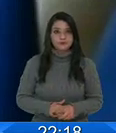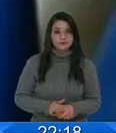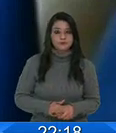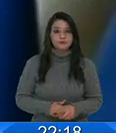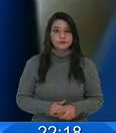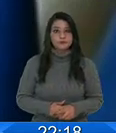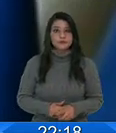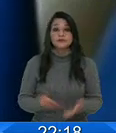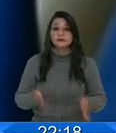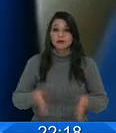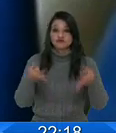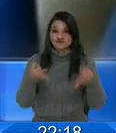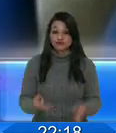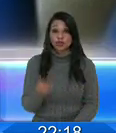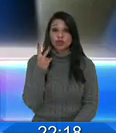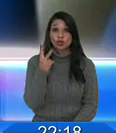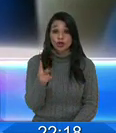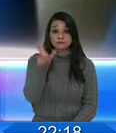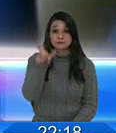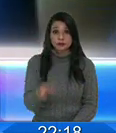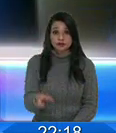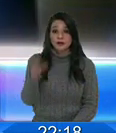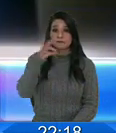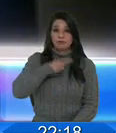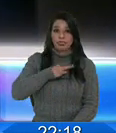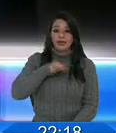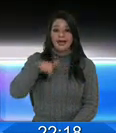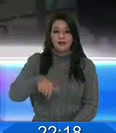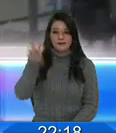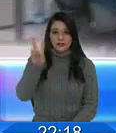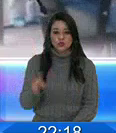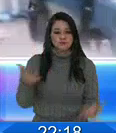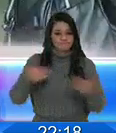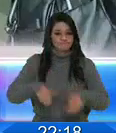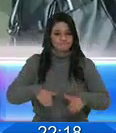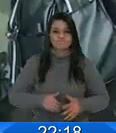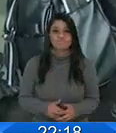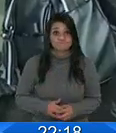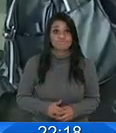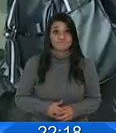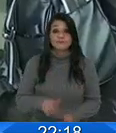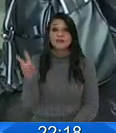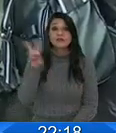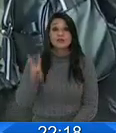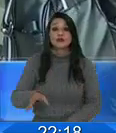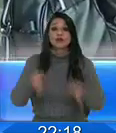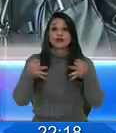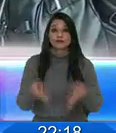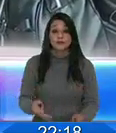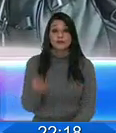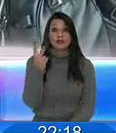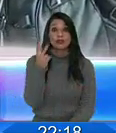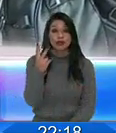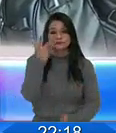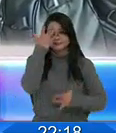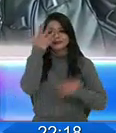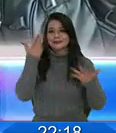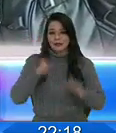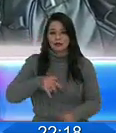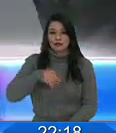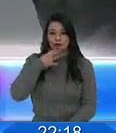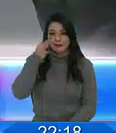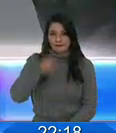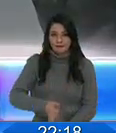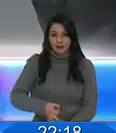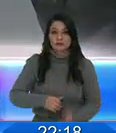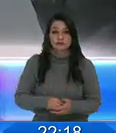2 casos de coronavirus en Venezuela. Es así que Venezuela confirmó sus 2 primeros casos de coronavirus. Se trata de